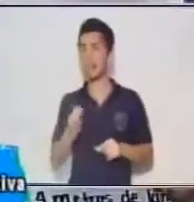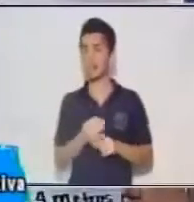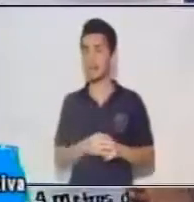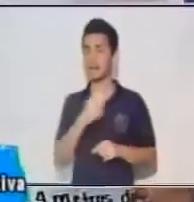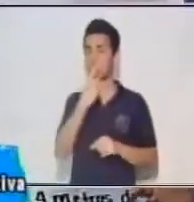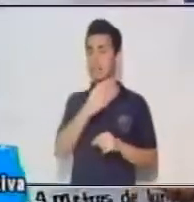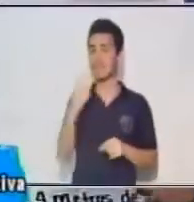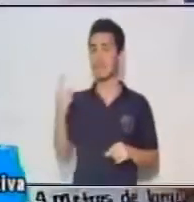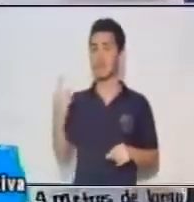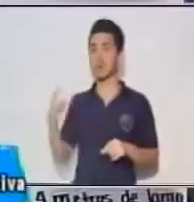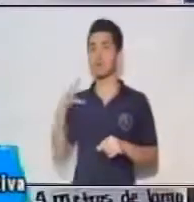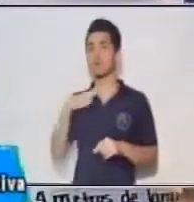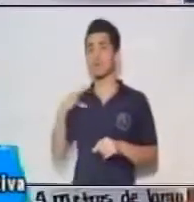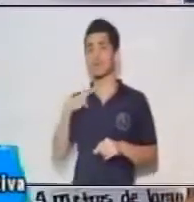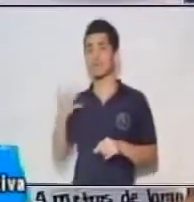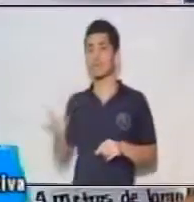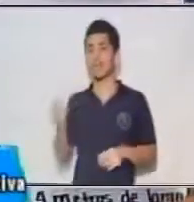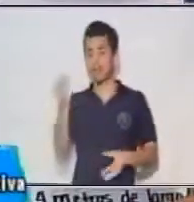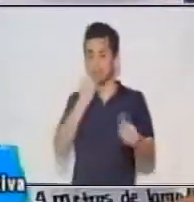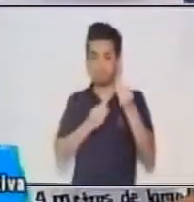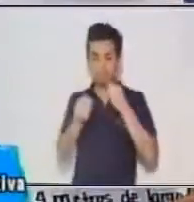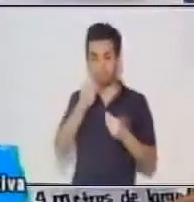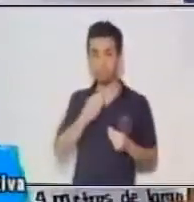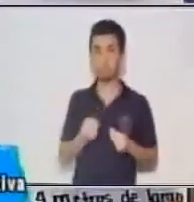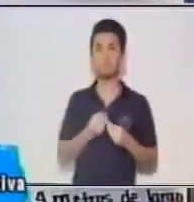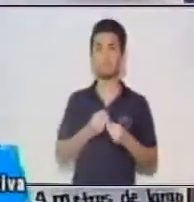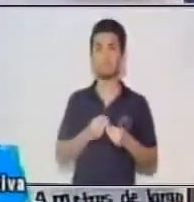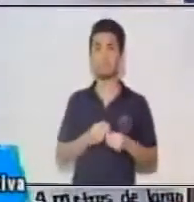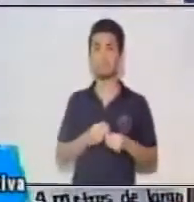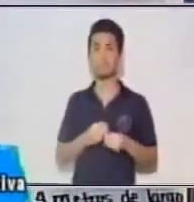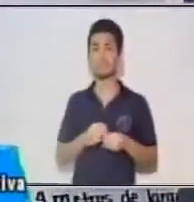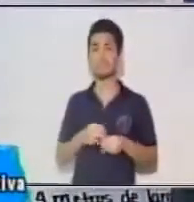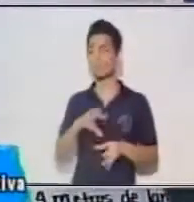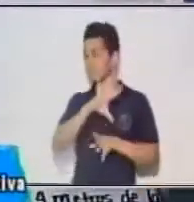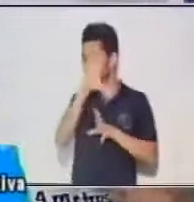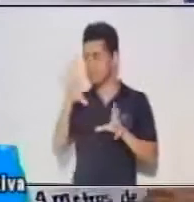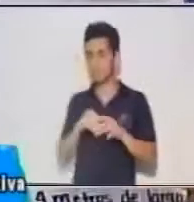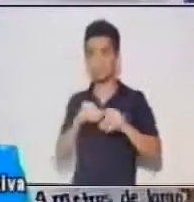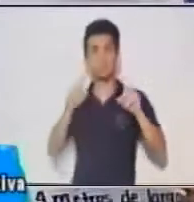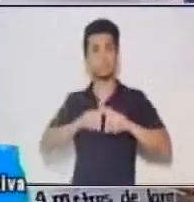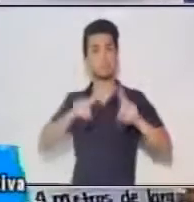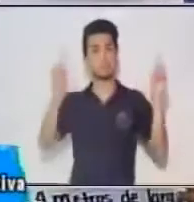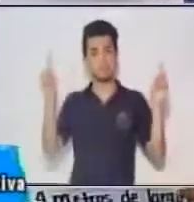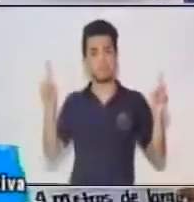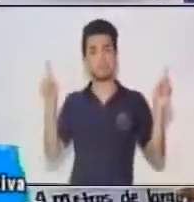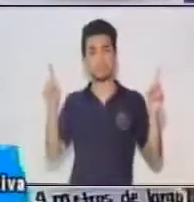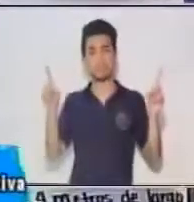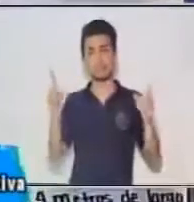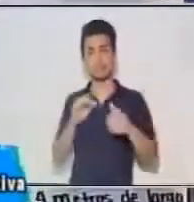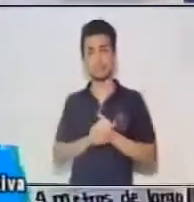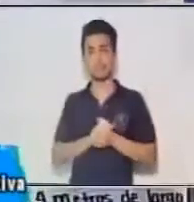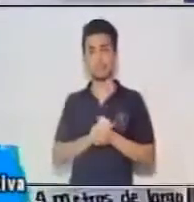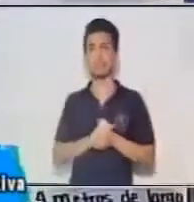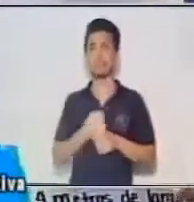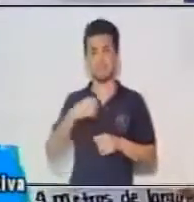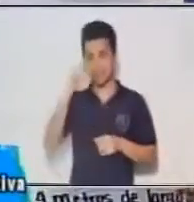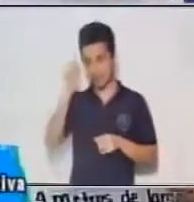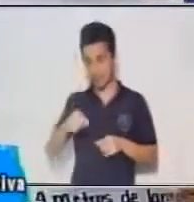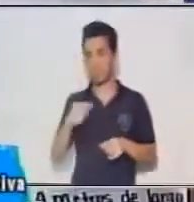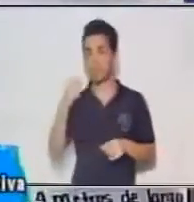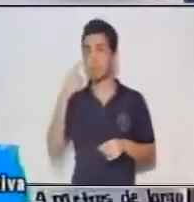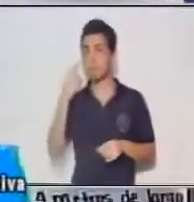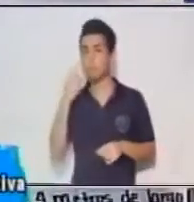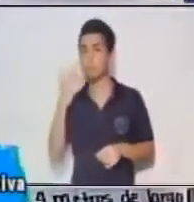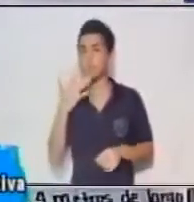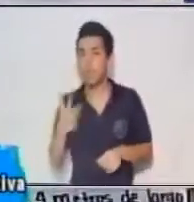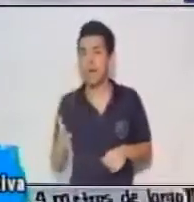cada región hay alimentos totalmente distintos y que tenemos que probarlos, ¿verdad?